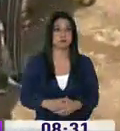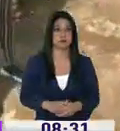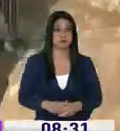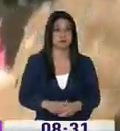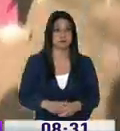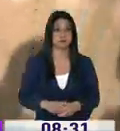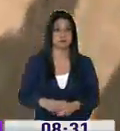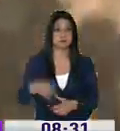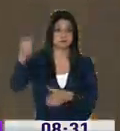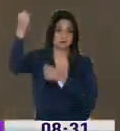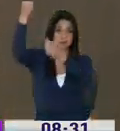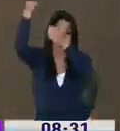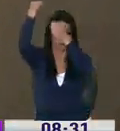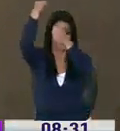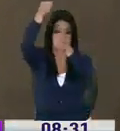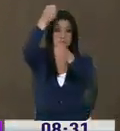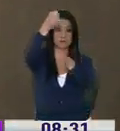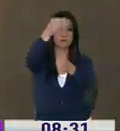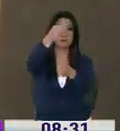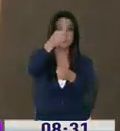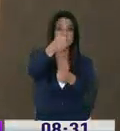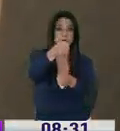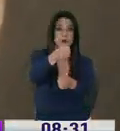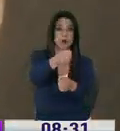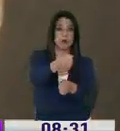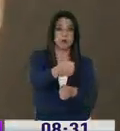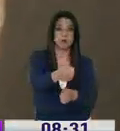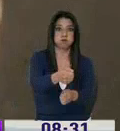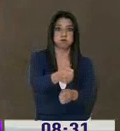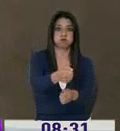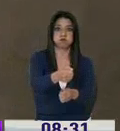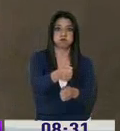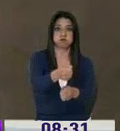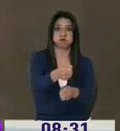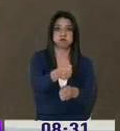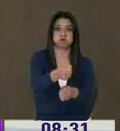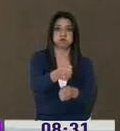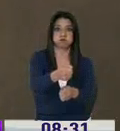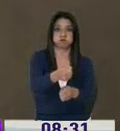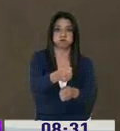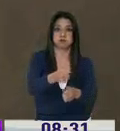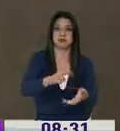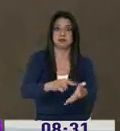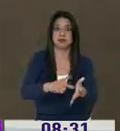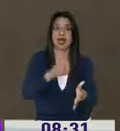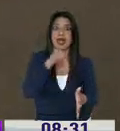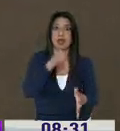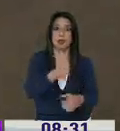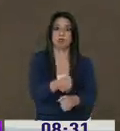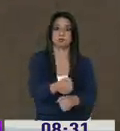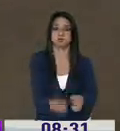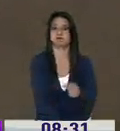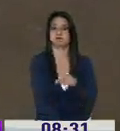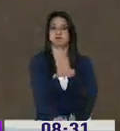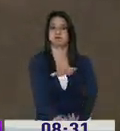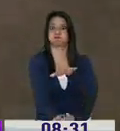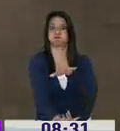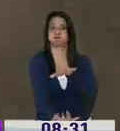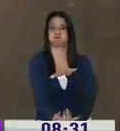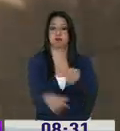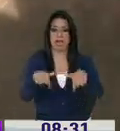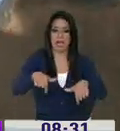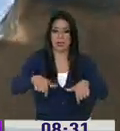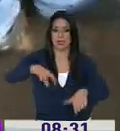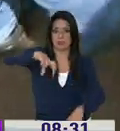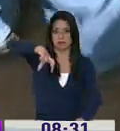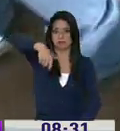este este palo comienza a vibrar esto significa que existe mucha fuerza de agua y bueno en esta parte aquí tenemos una buena presión de